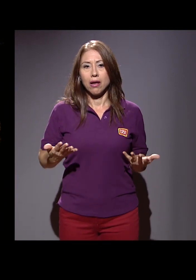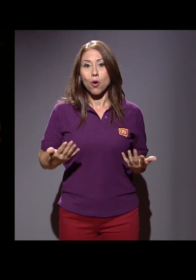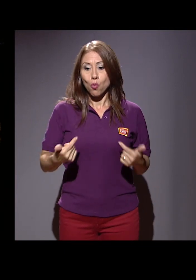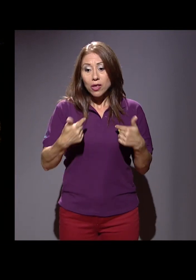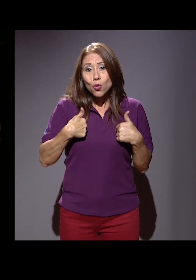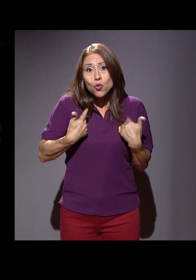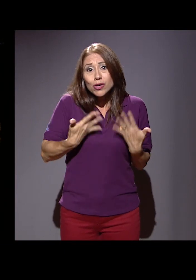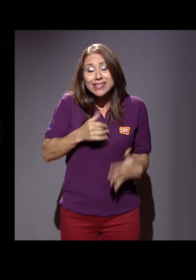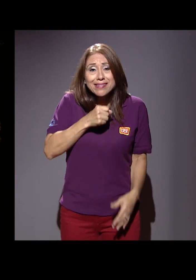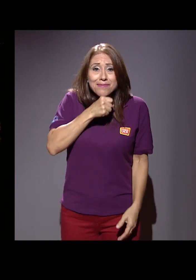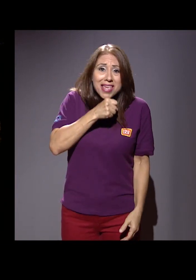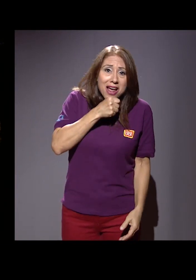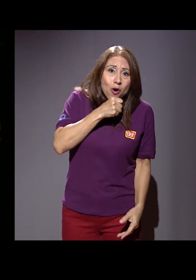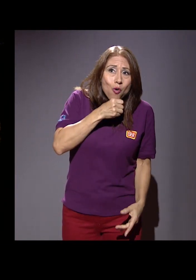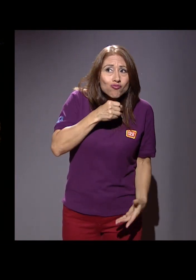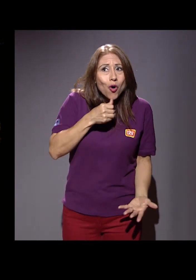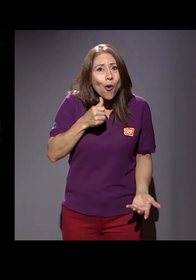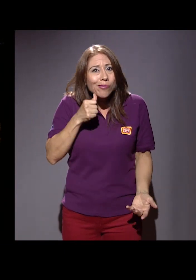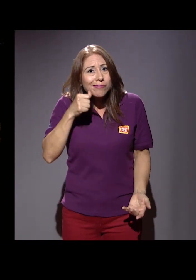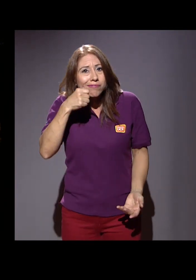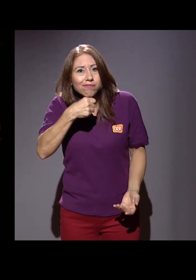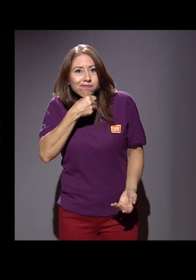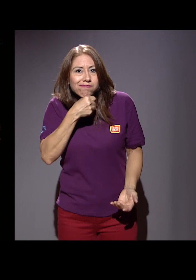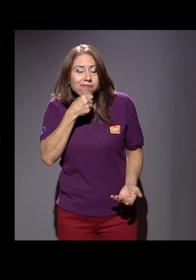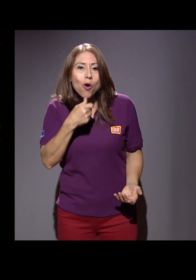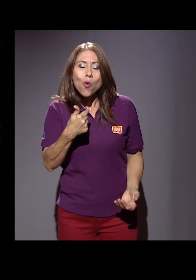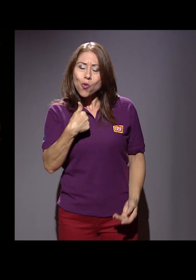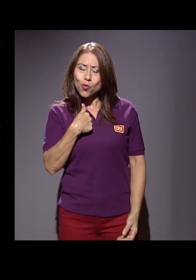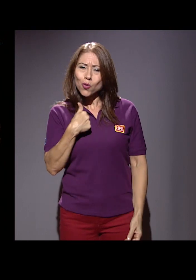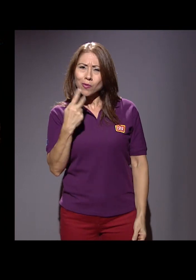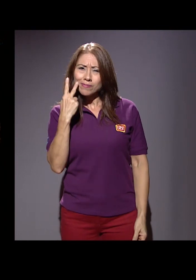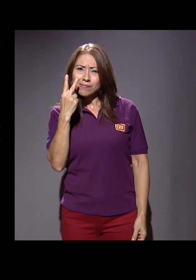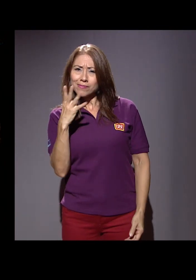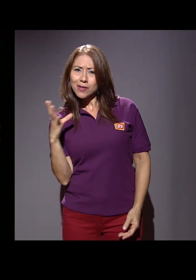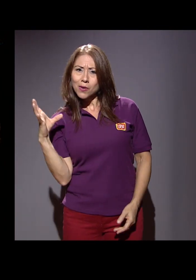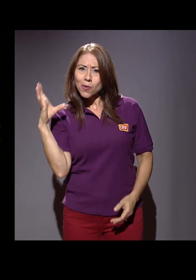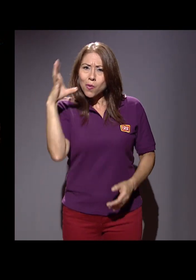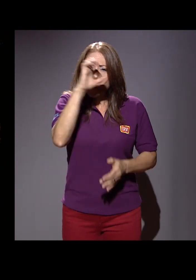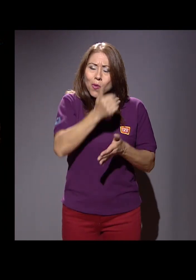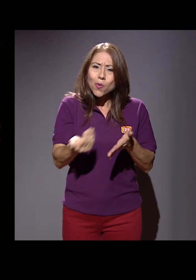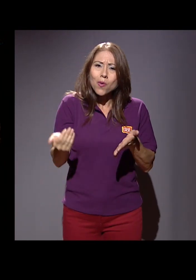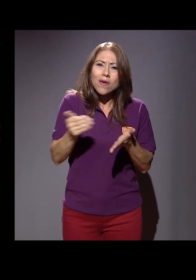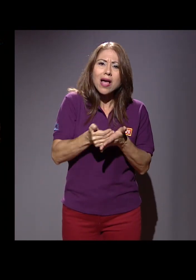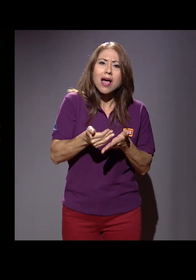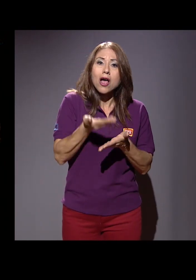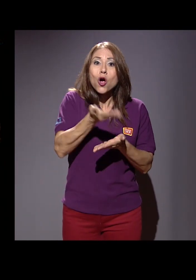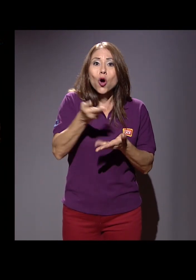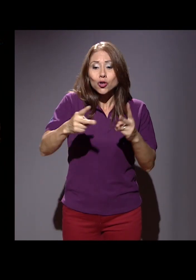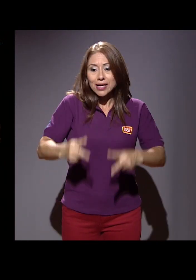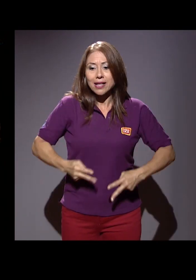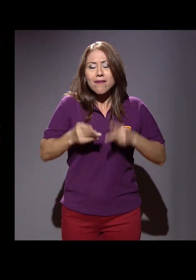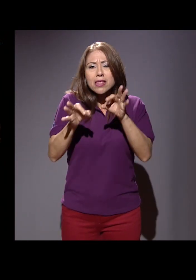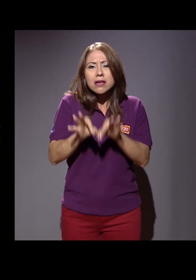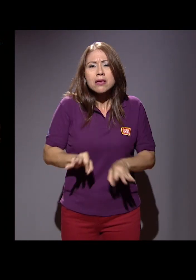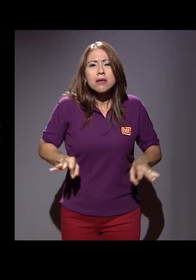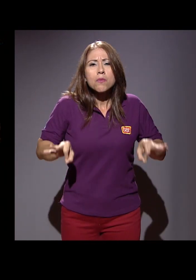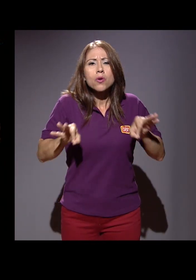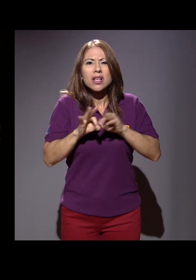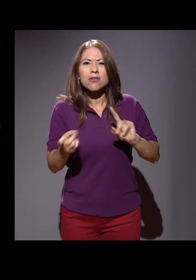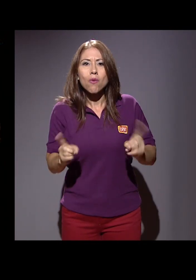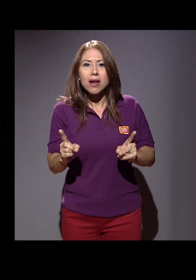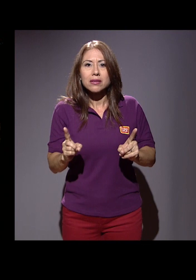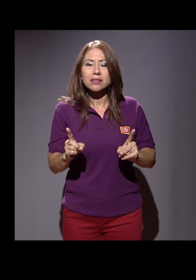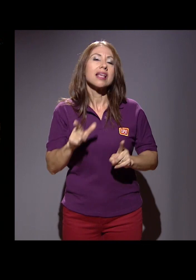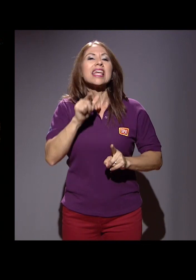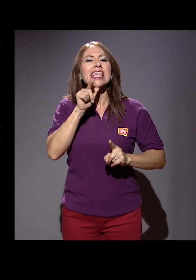cuando uno es viejo o mayor, redescubre las cosas esenciales de la vida. ¿Quién es la